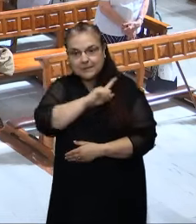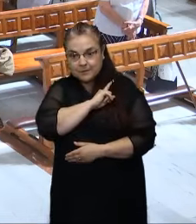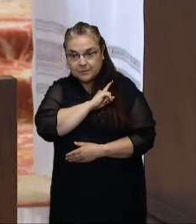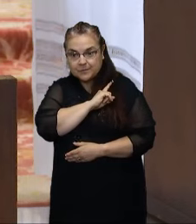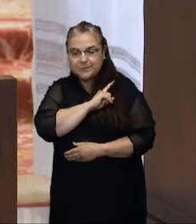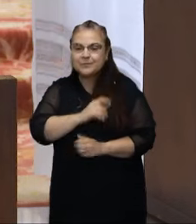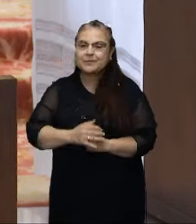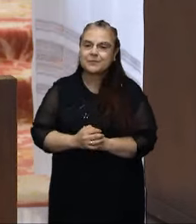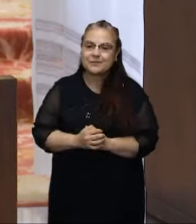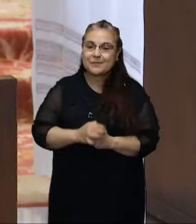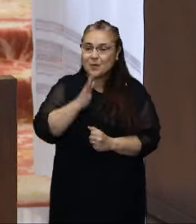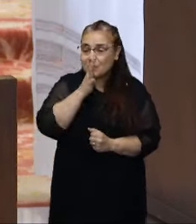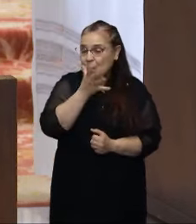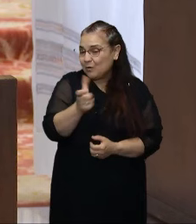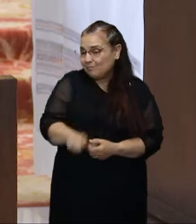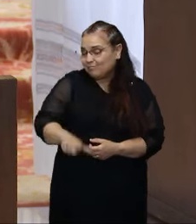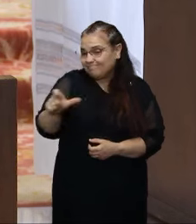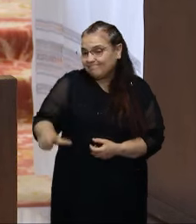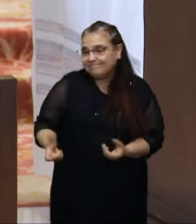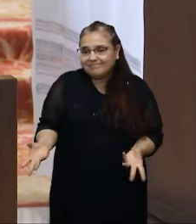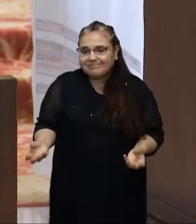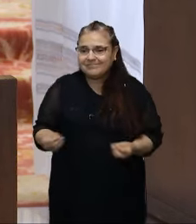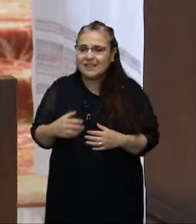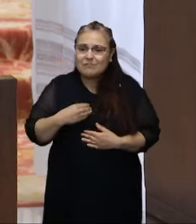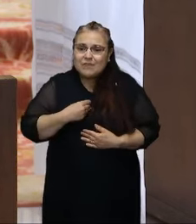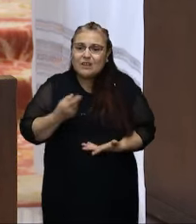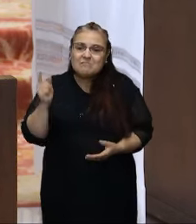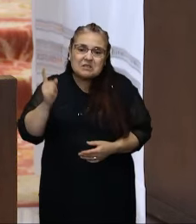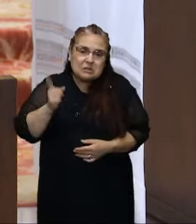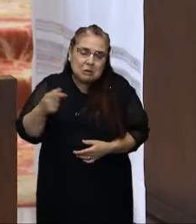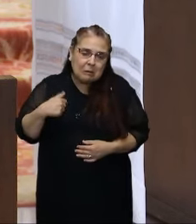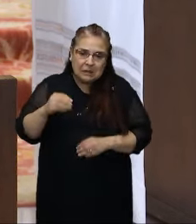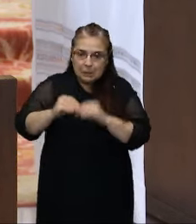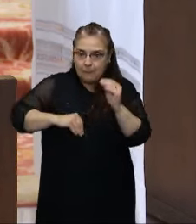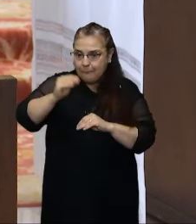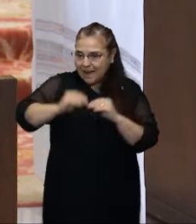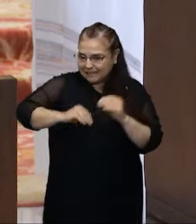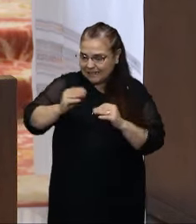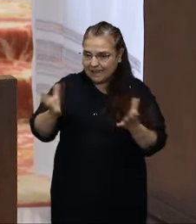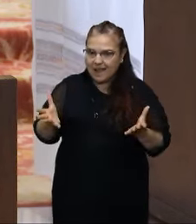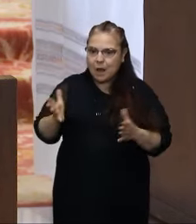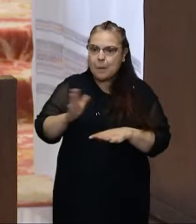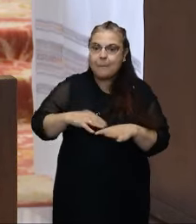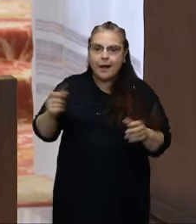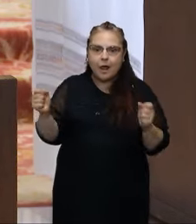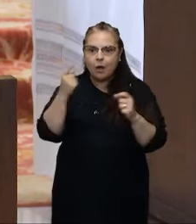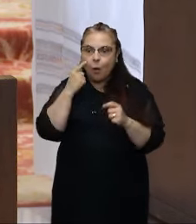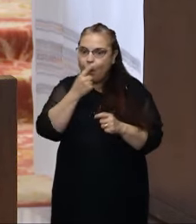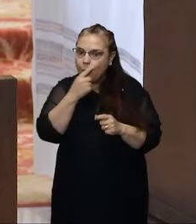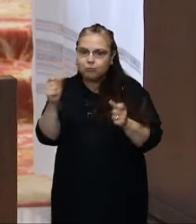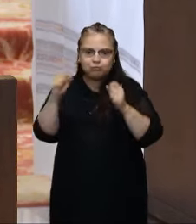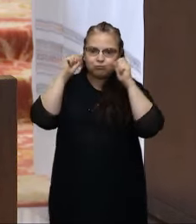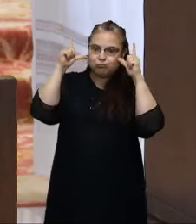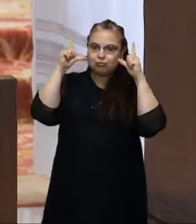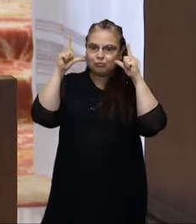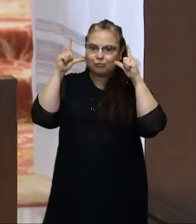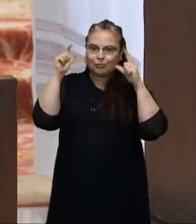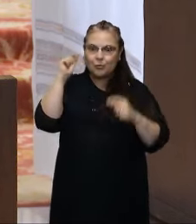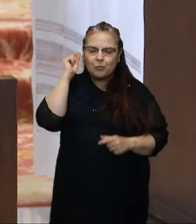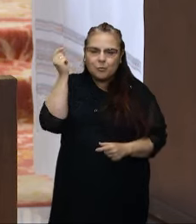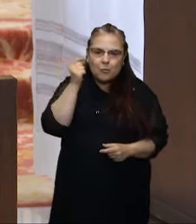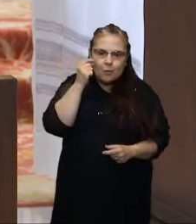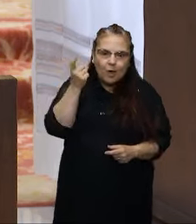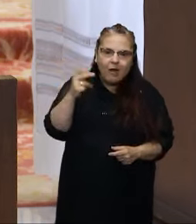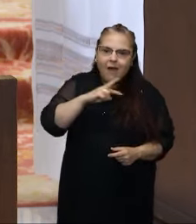óyenos. Por tantos que en su vida aspiran solo a cosas materiales, para que abran sus ojos y descubran el